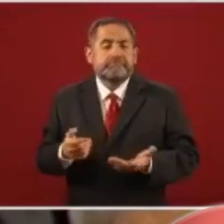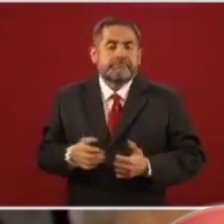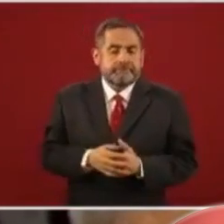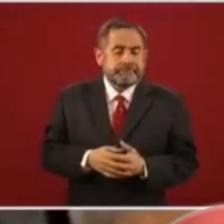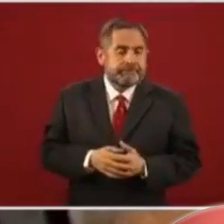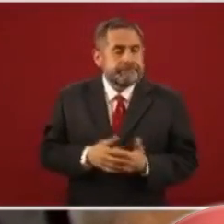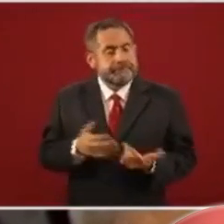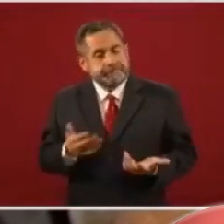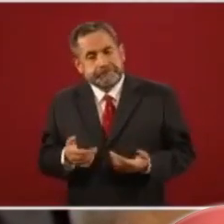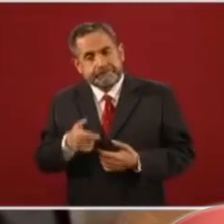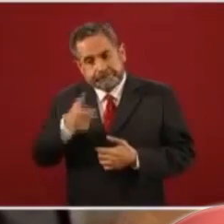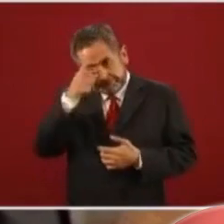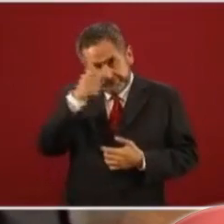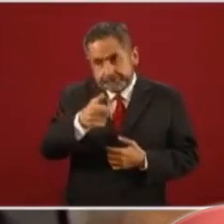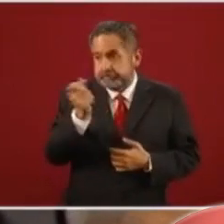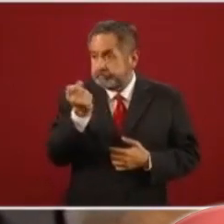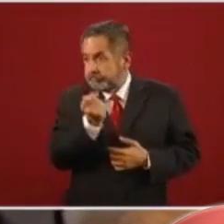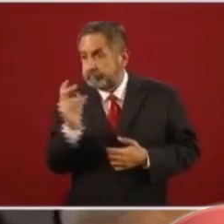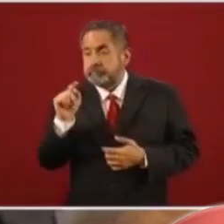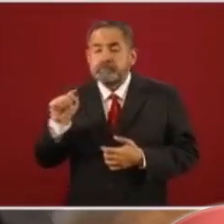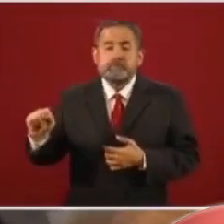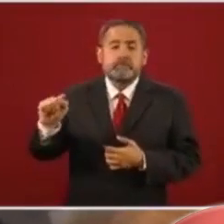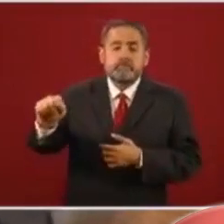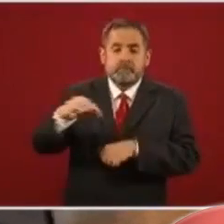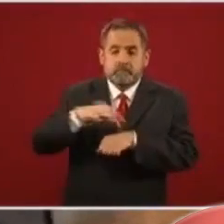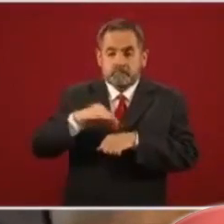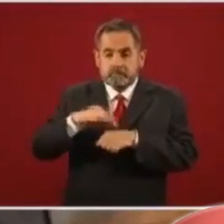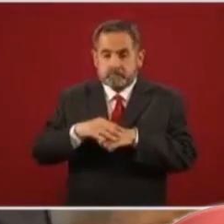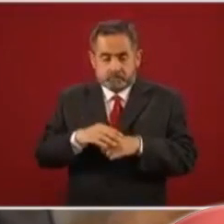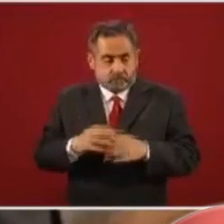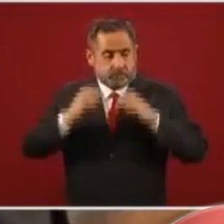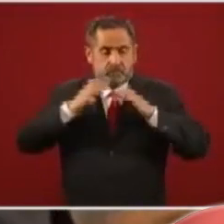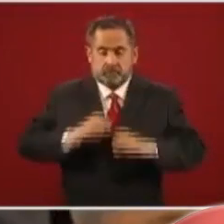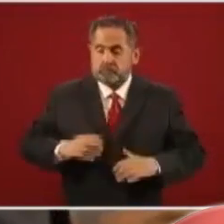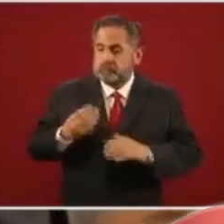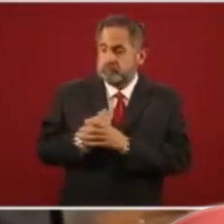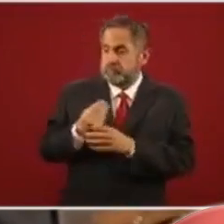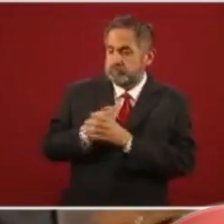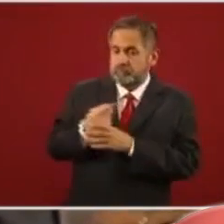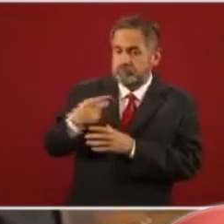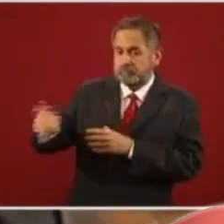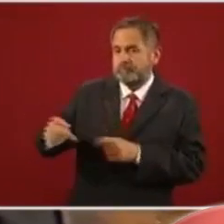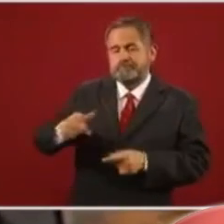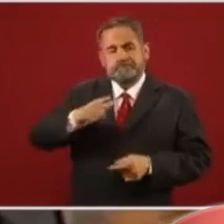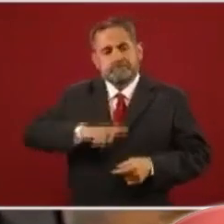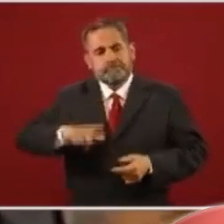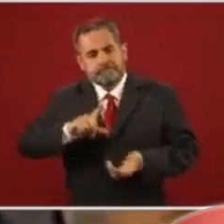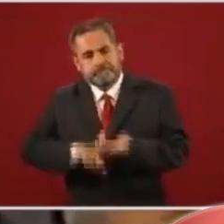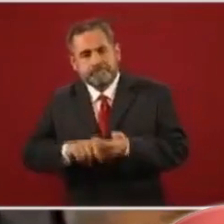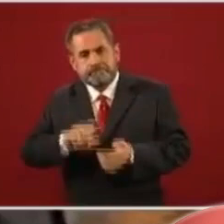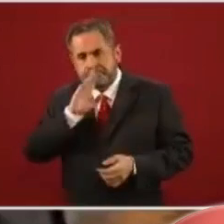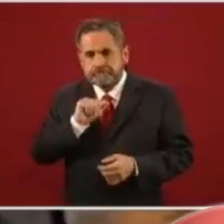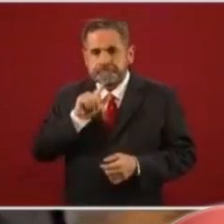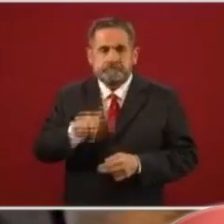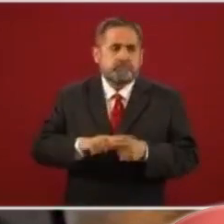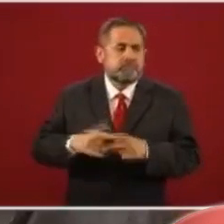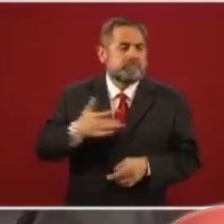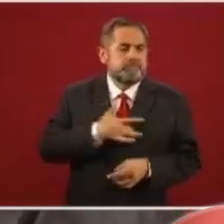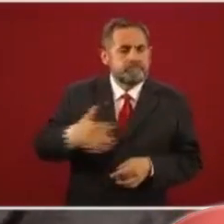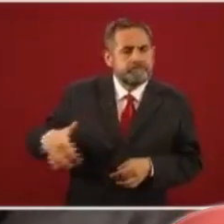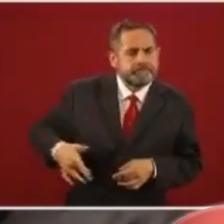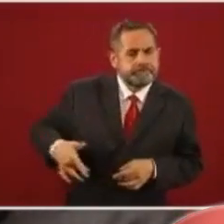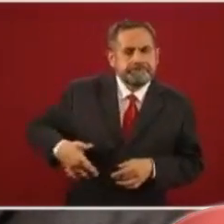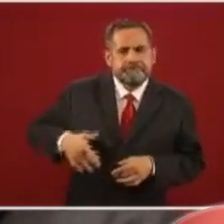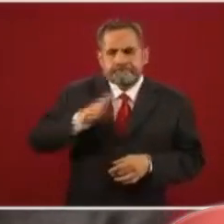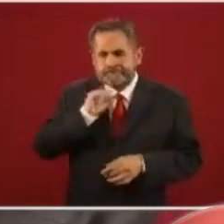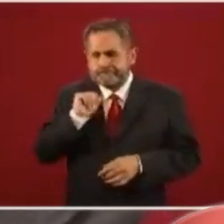puede encontrar con que algunos pacientes tienen algunas condiciones de salud, insuficiencia renal, problemas del hígado, etcétera,